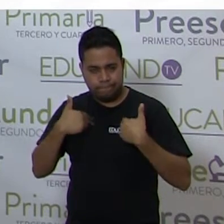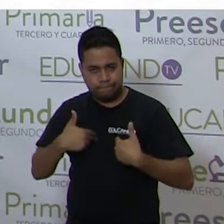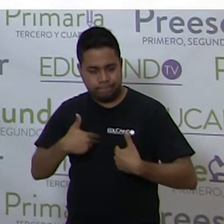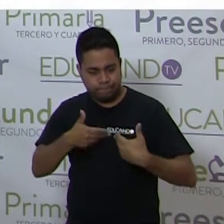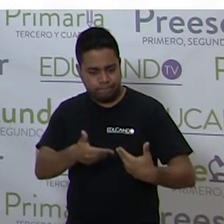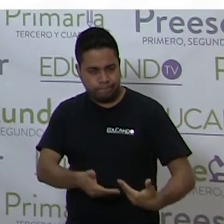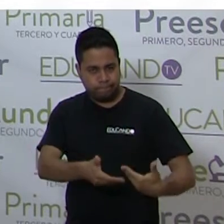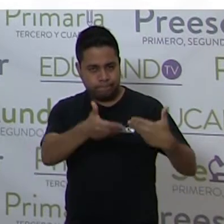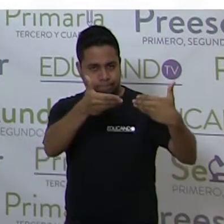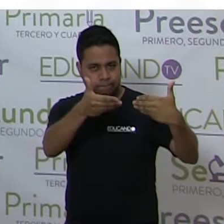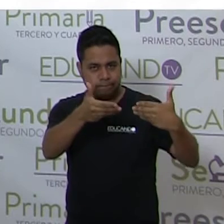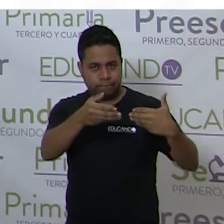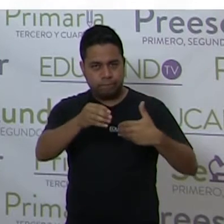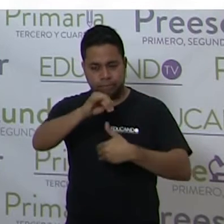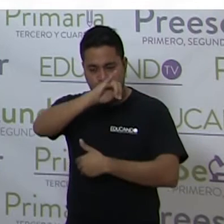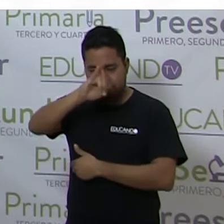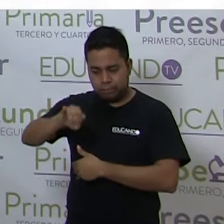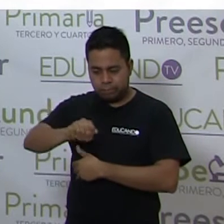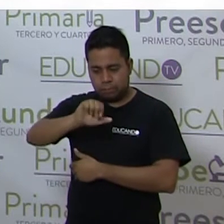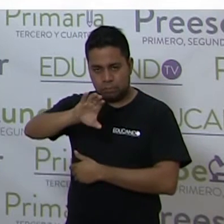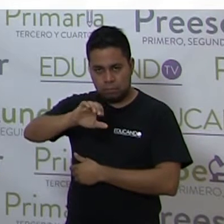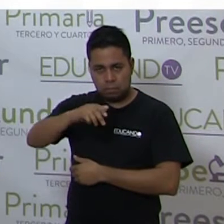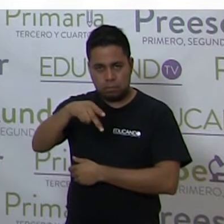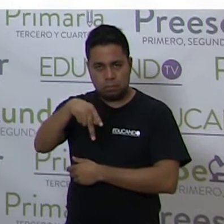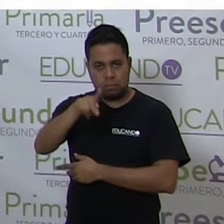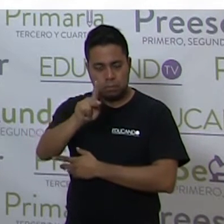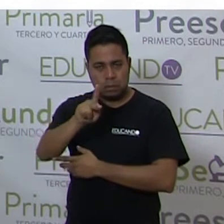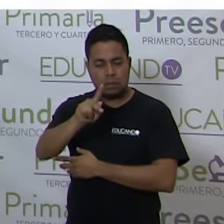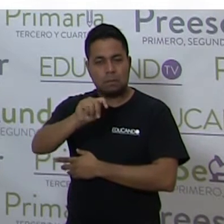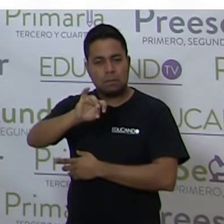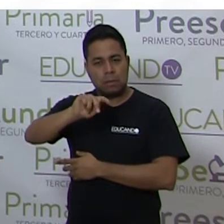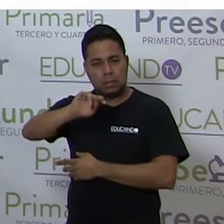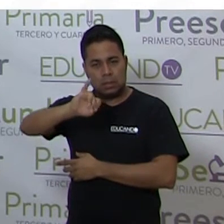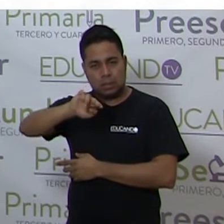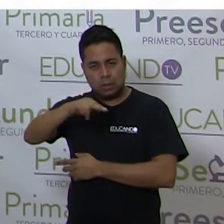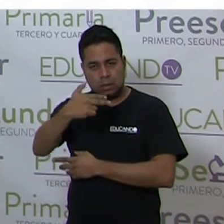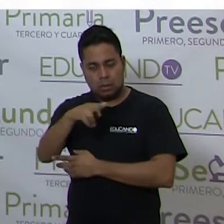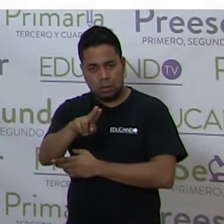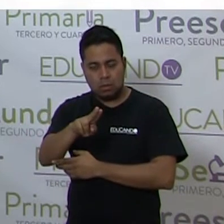Jac, Utiu, Cuel y No